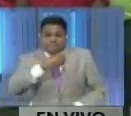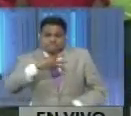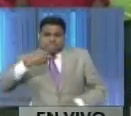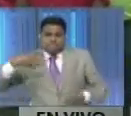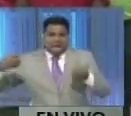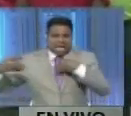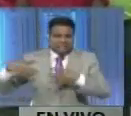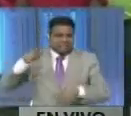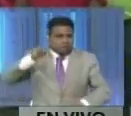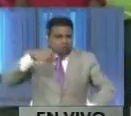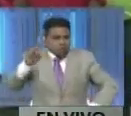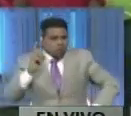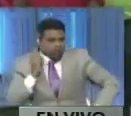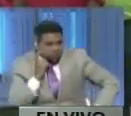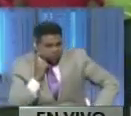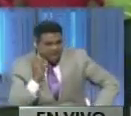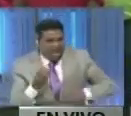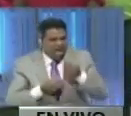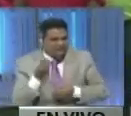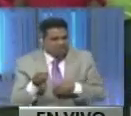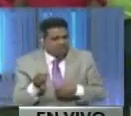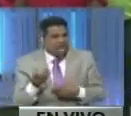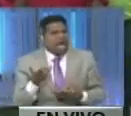Un pueblo expectante.